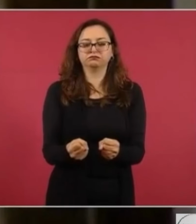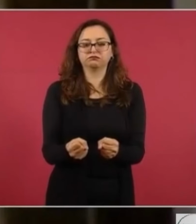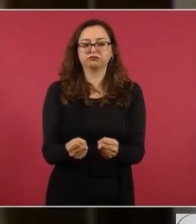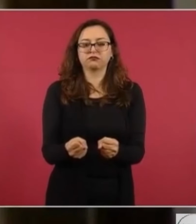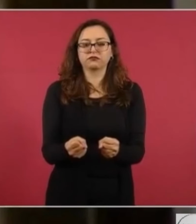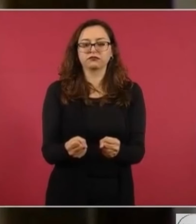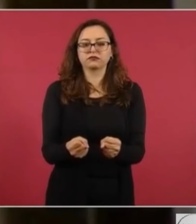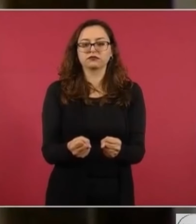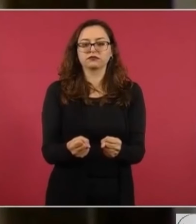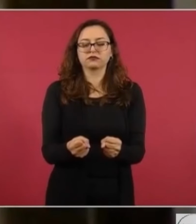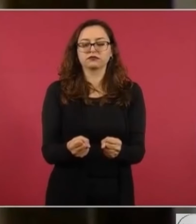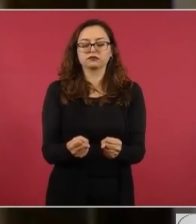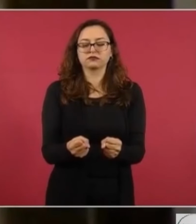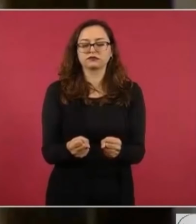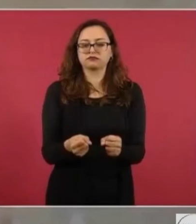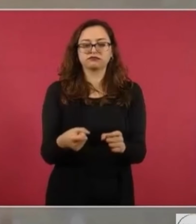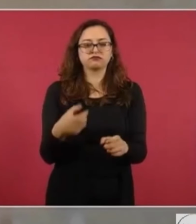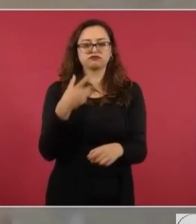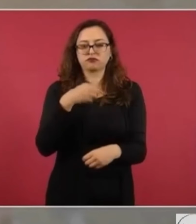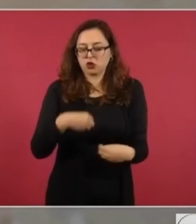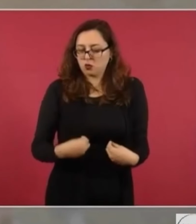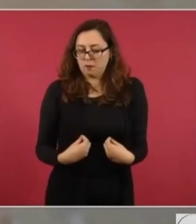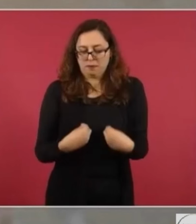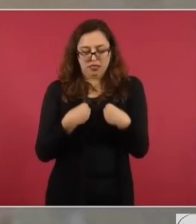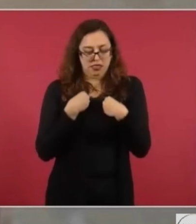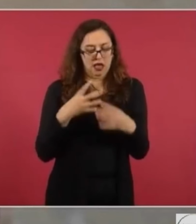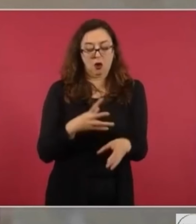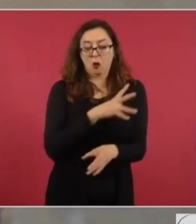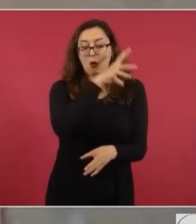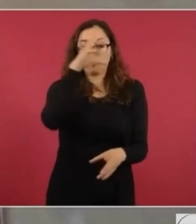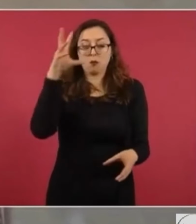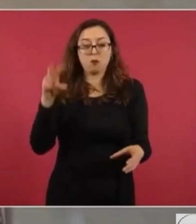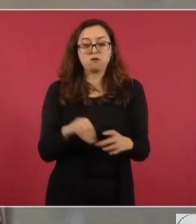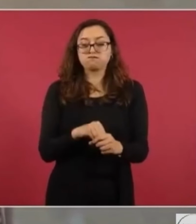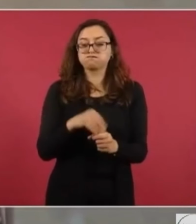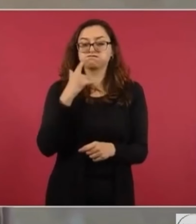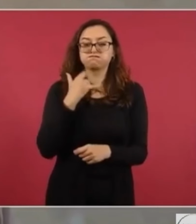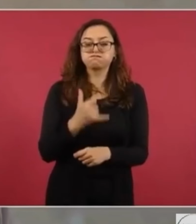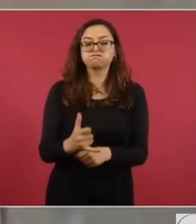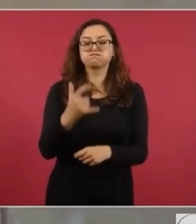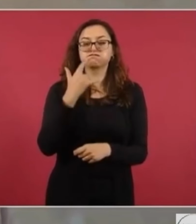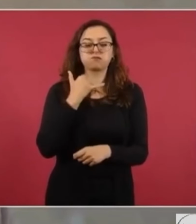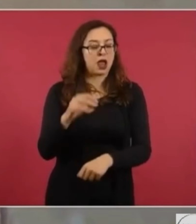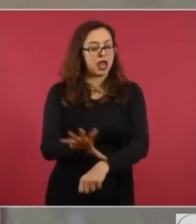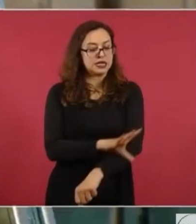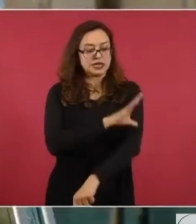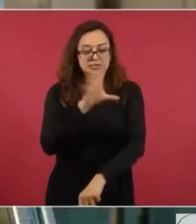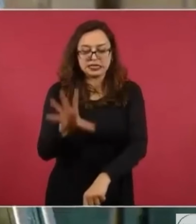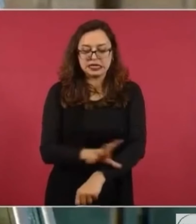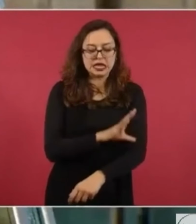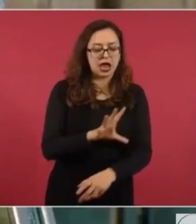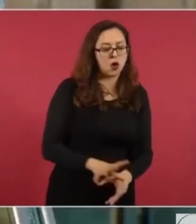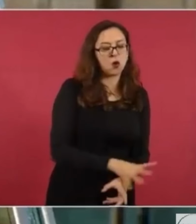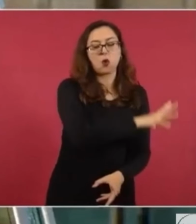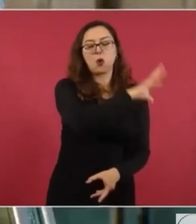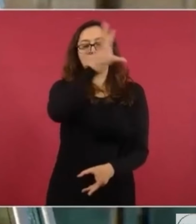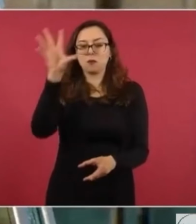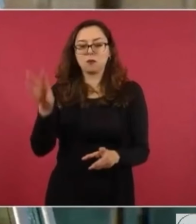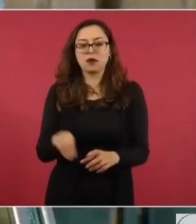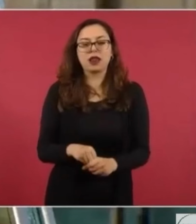Dedicó toda su vida, quiero decir, sus energías totales,